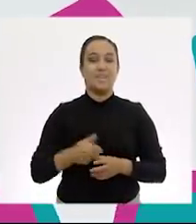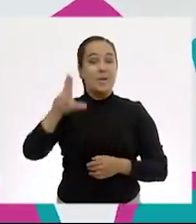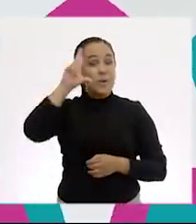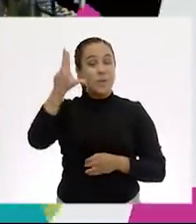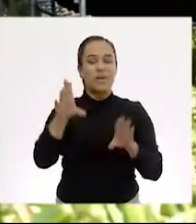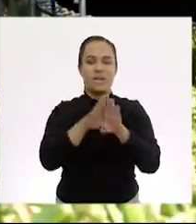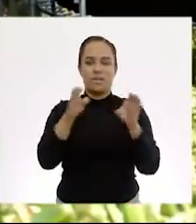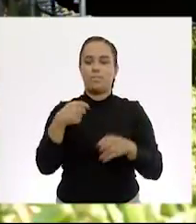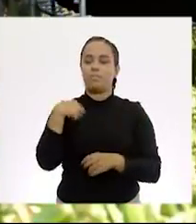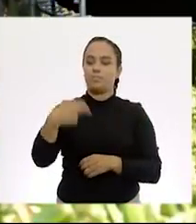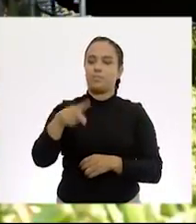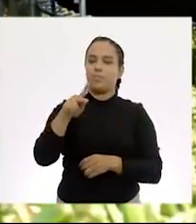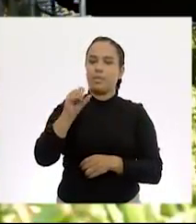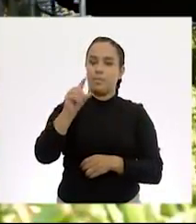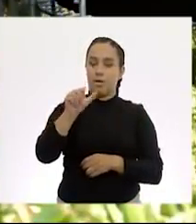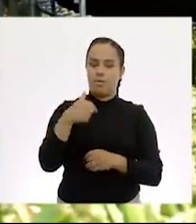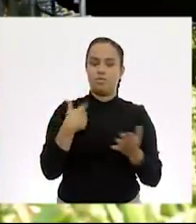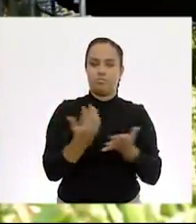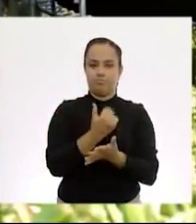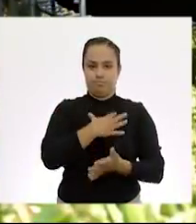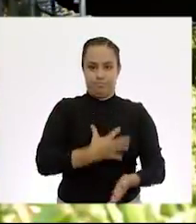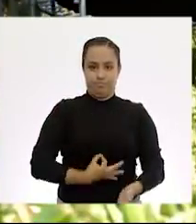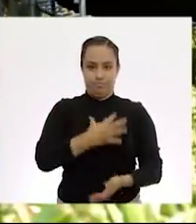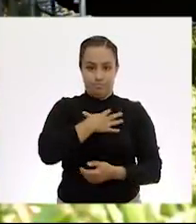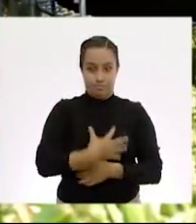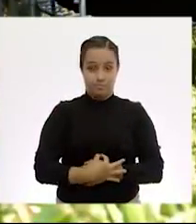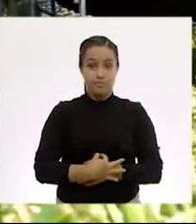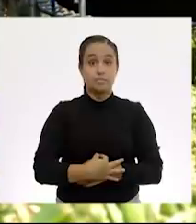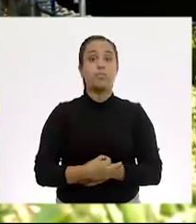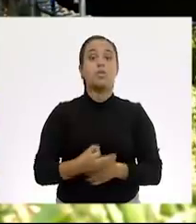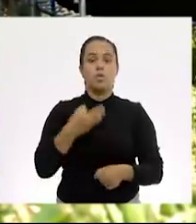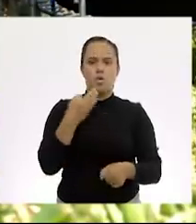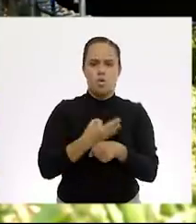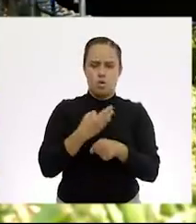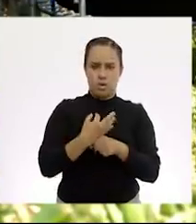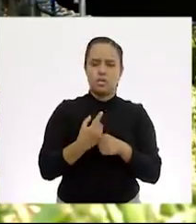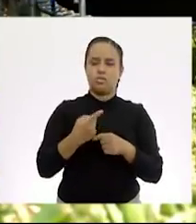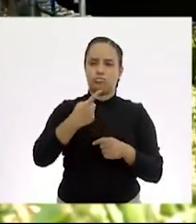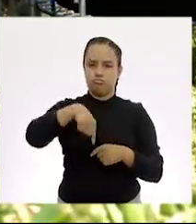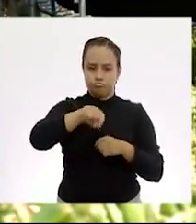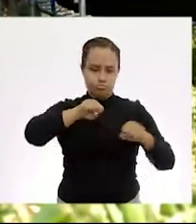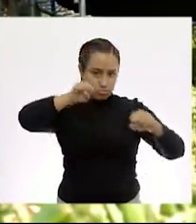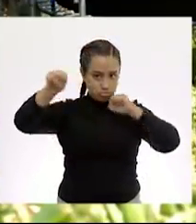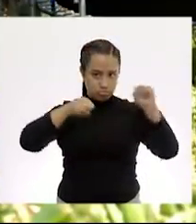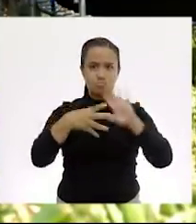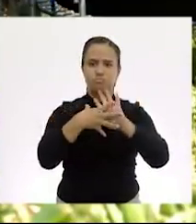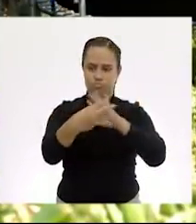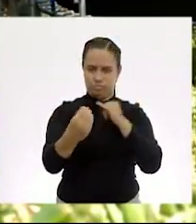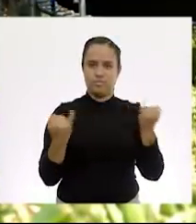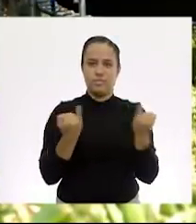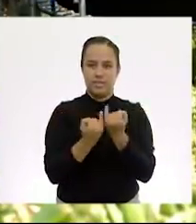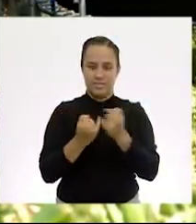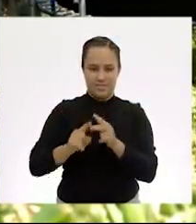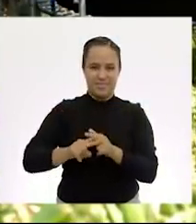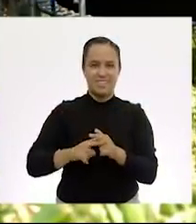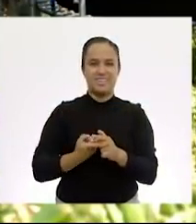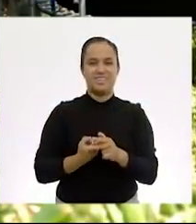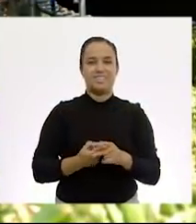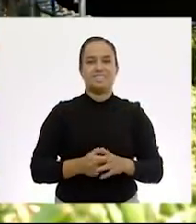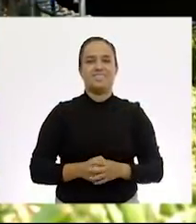tal? Soy Paola Espinosa, doble medallista olímpica en clavados, y quiero que hagan esta pequeña rutina de estiramientos conmigo. Vamos a